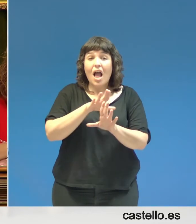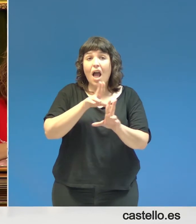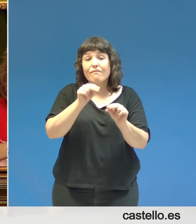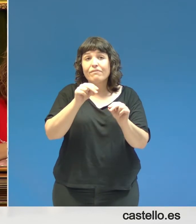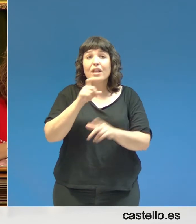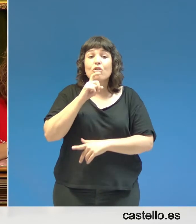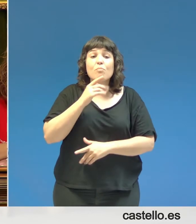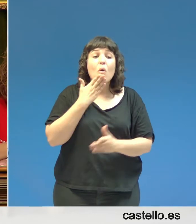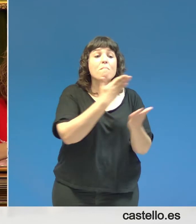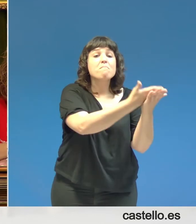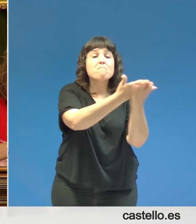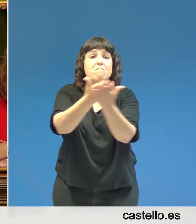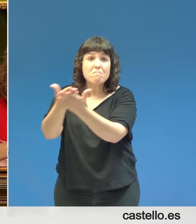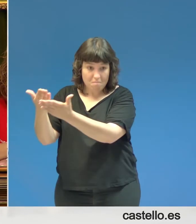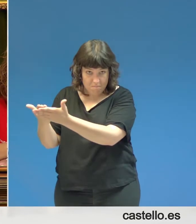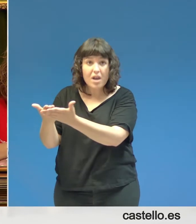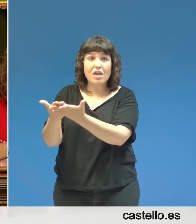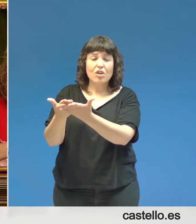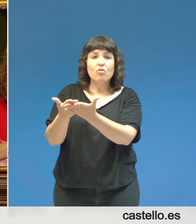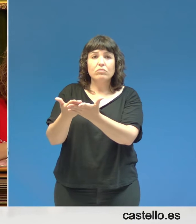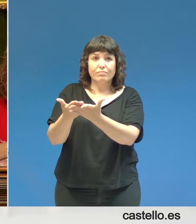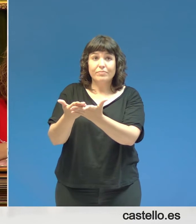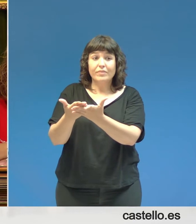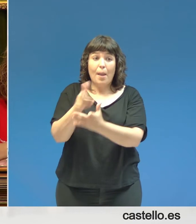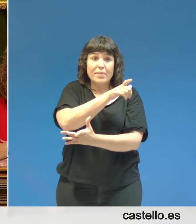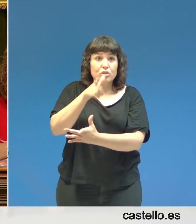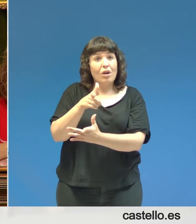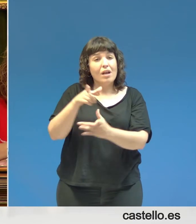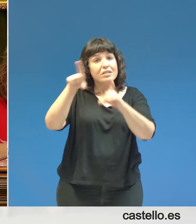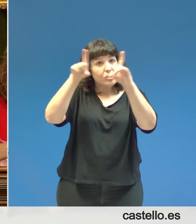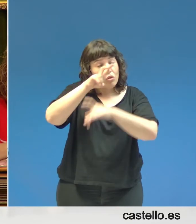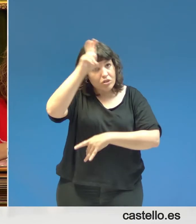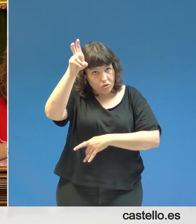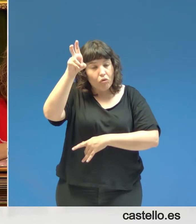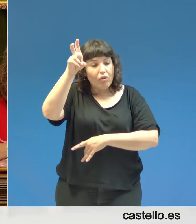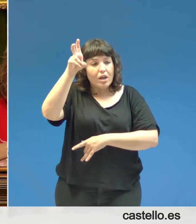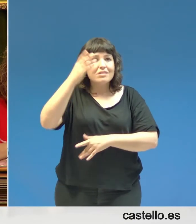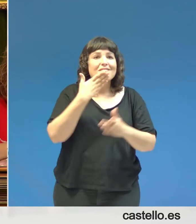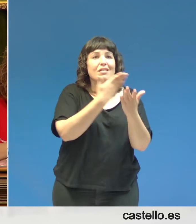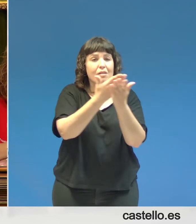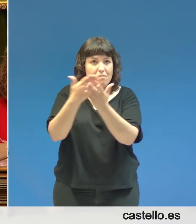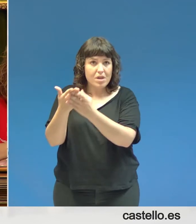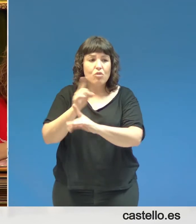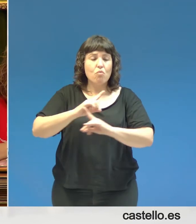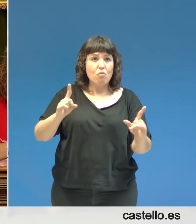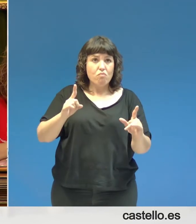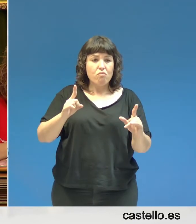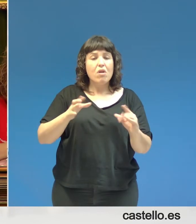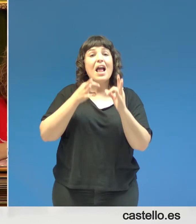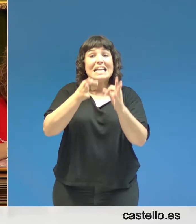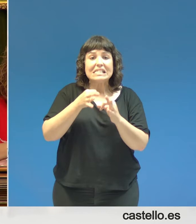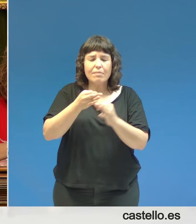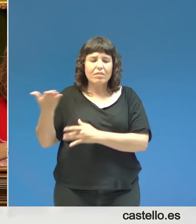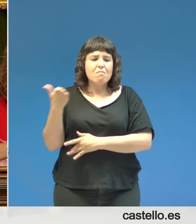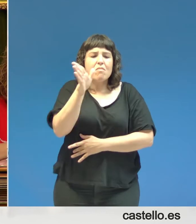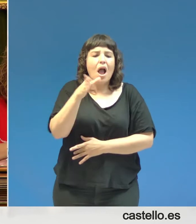los que estáis en otras instituciones, a los que estáis en otras instituciones, que llevéis siempre la representación de